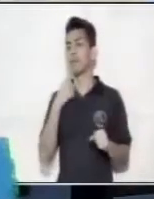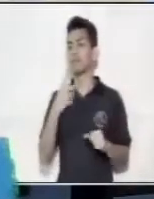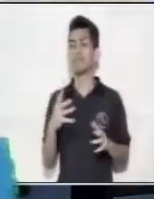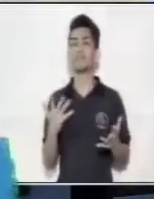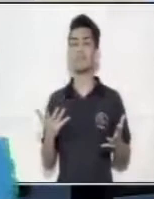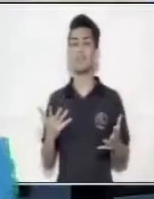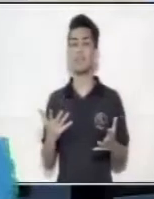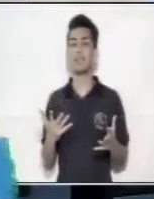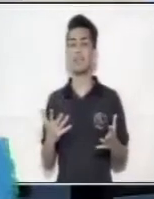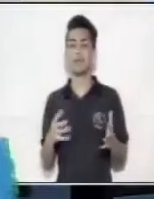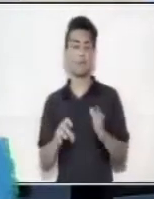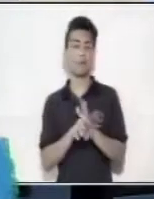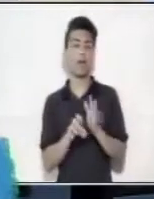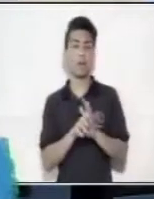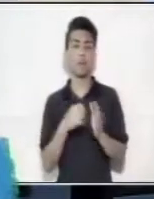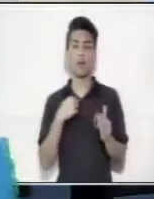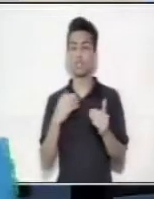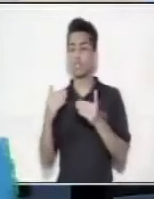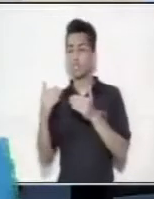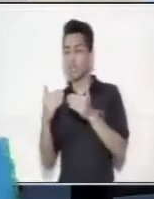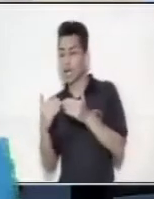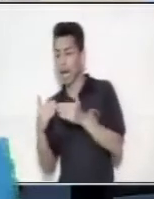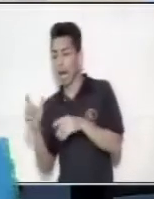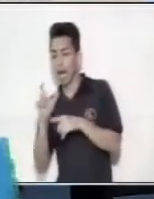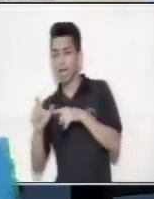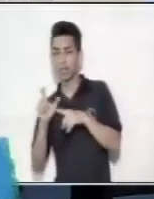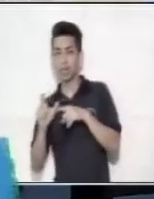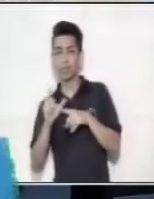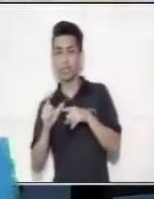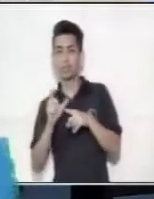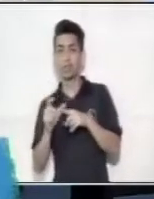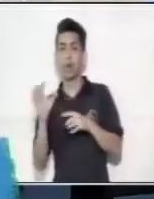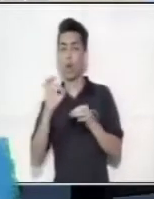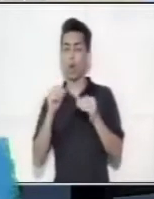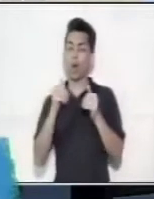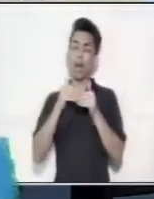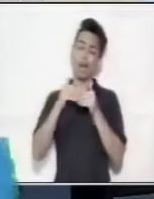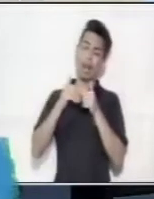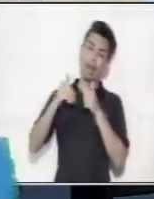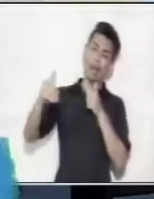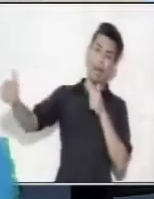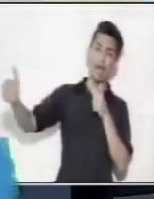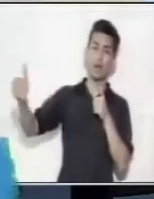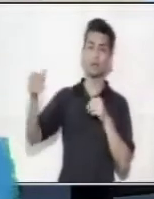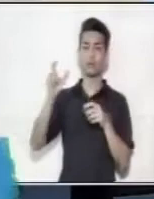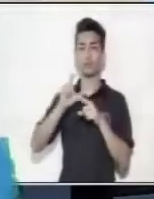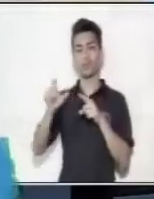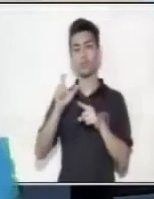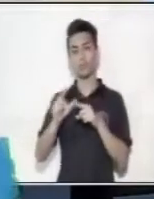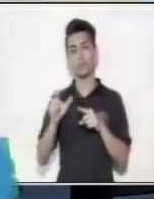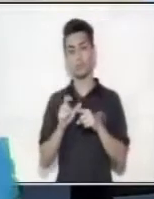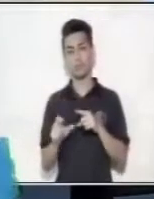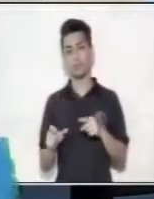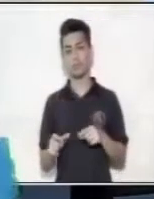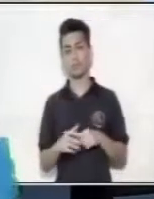decirnos lo cercano que está un objeto o lo lejos que está un objeto.